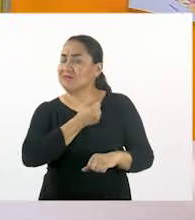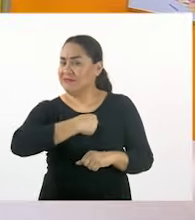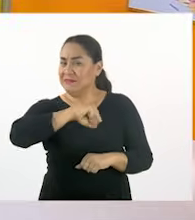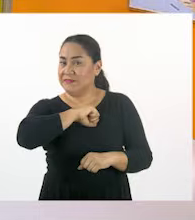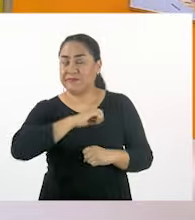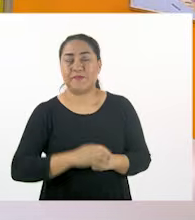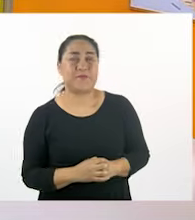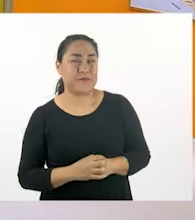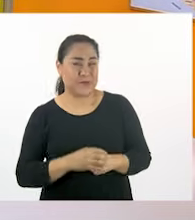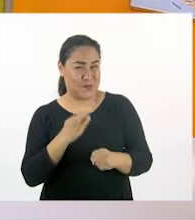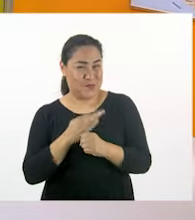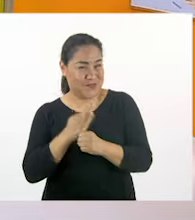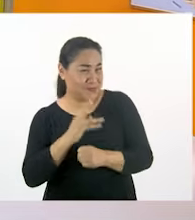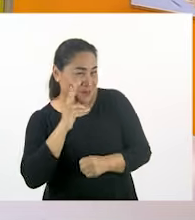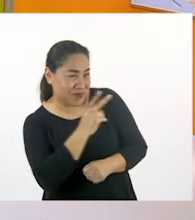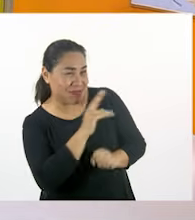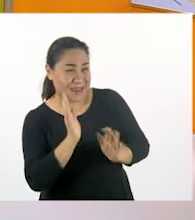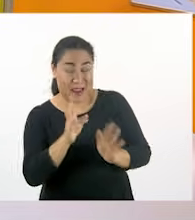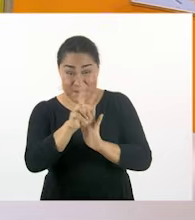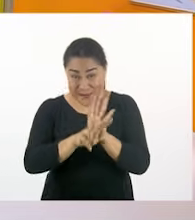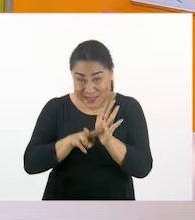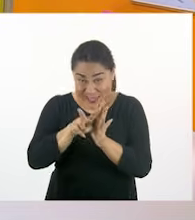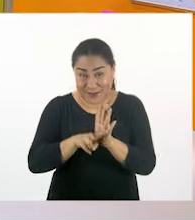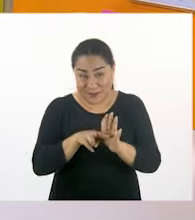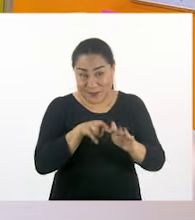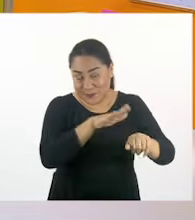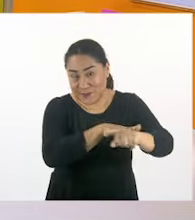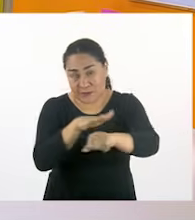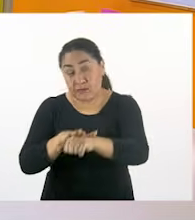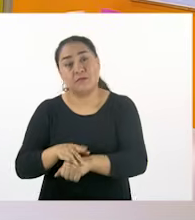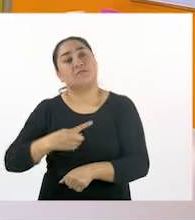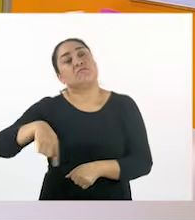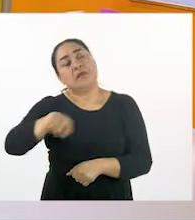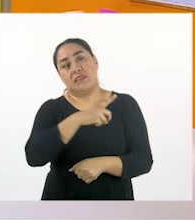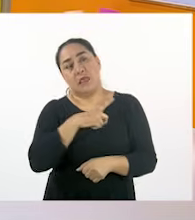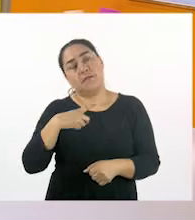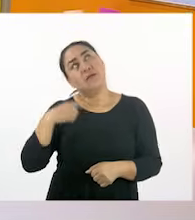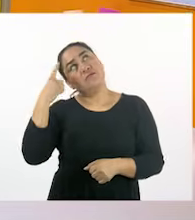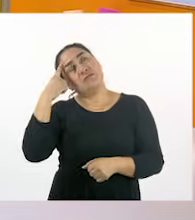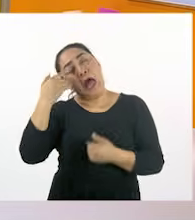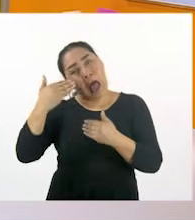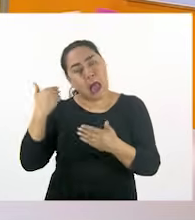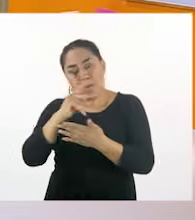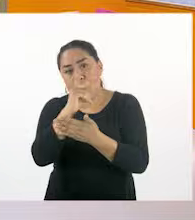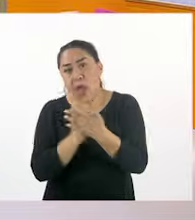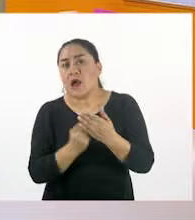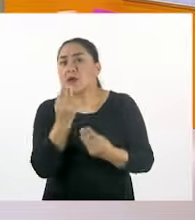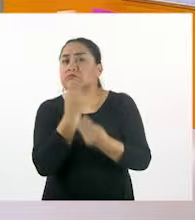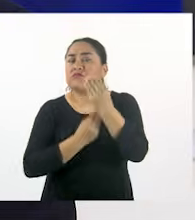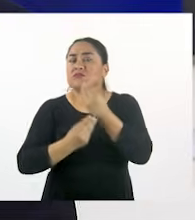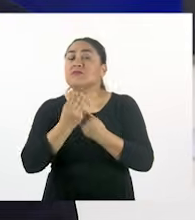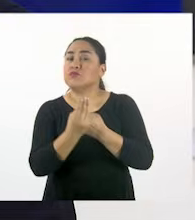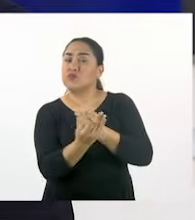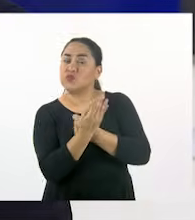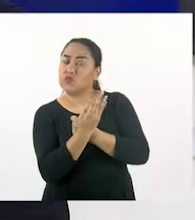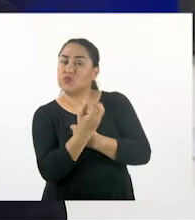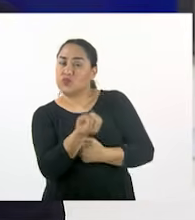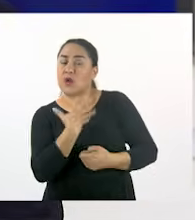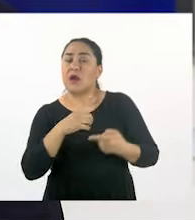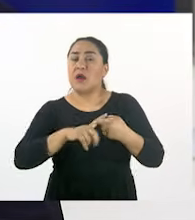Así como lo vimos en el video, niñas y niños, tenemos que planear nuestra comida para que nos den vitaminas,